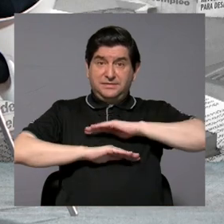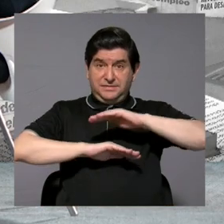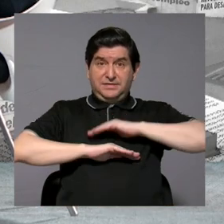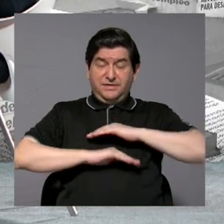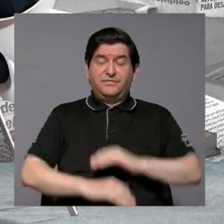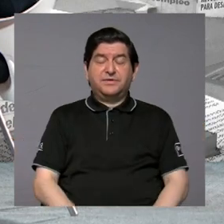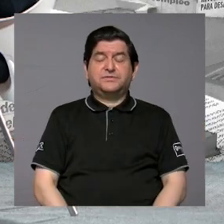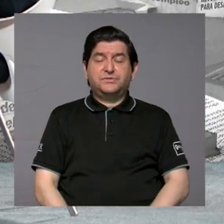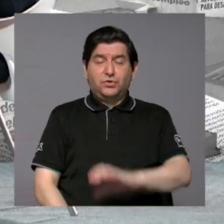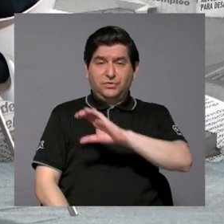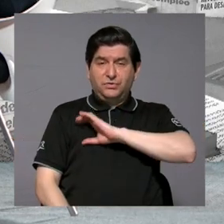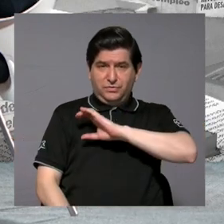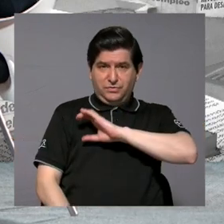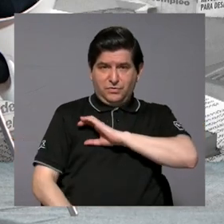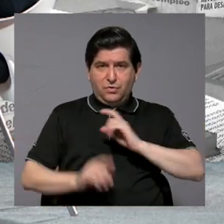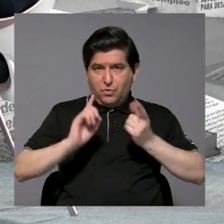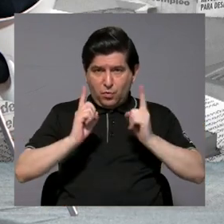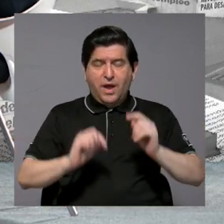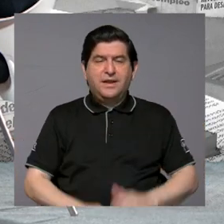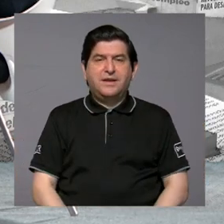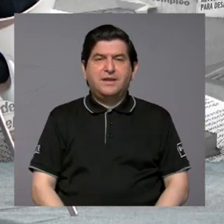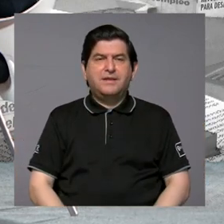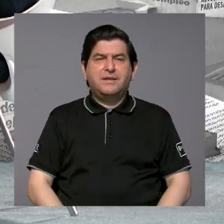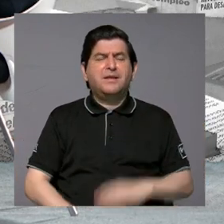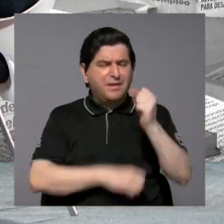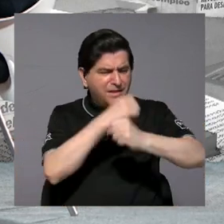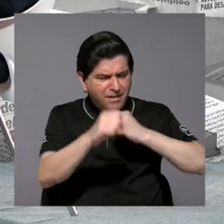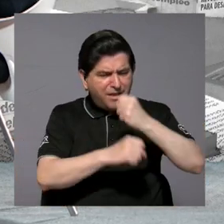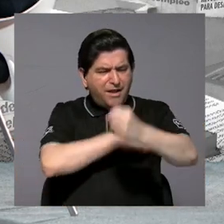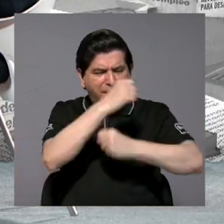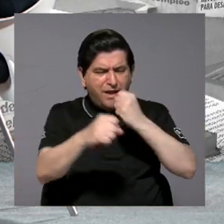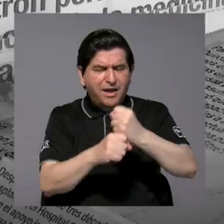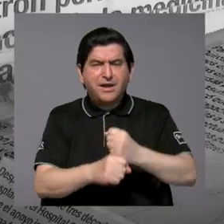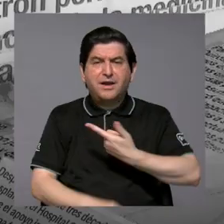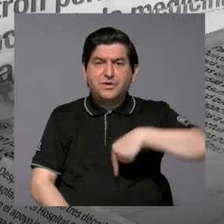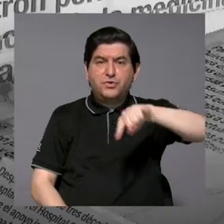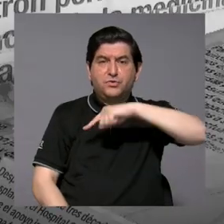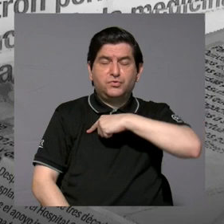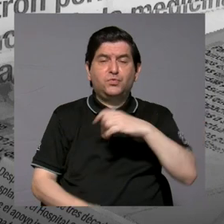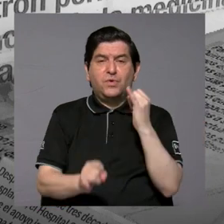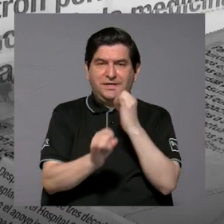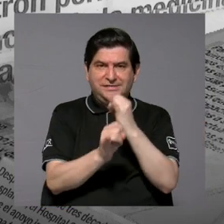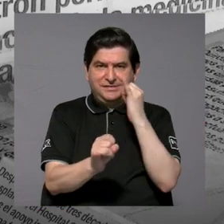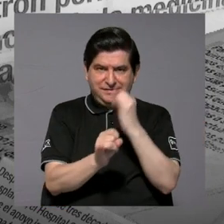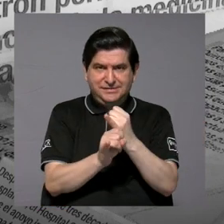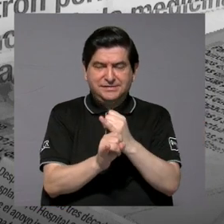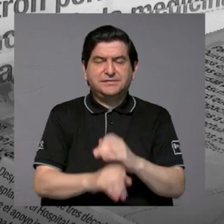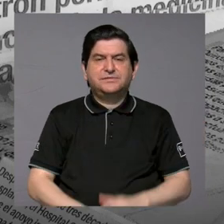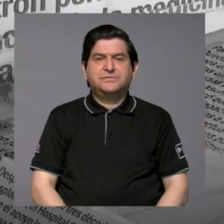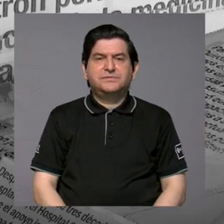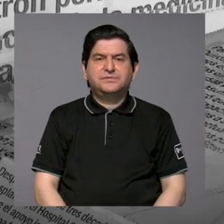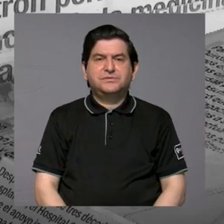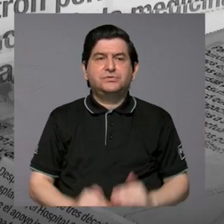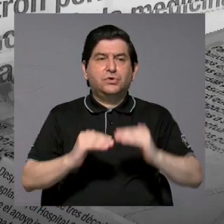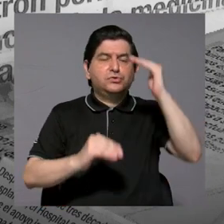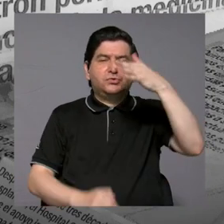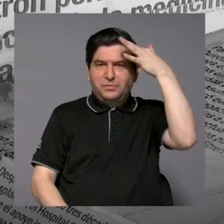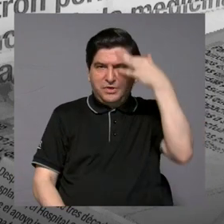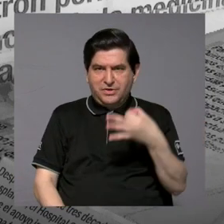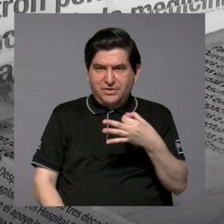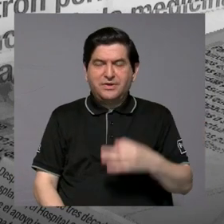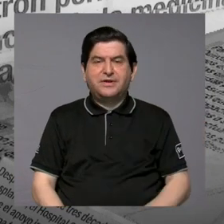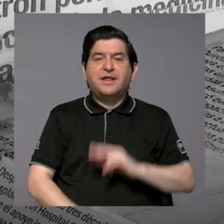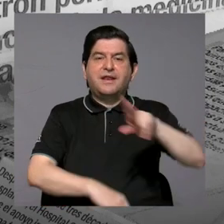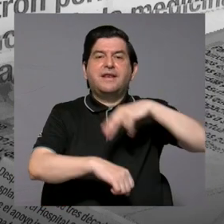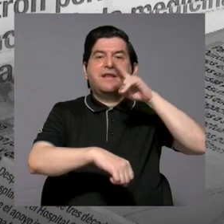tiene fuerza pública es que eh por varios años consecutivos hemos sido la institución con mayor credibilidad